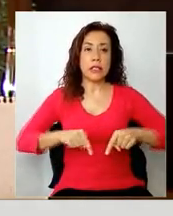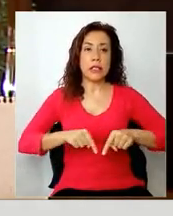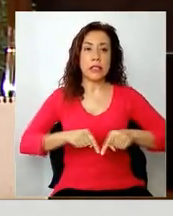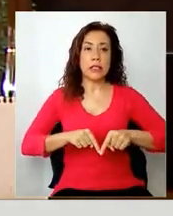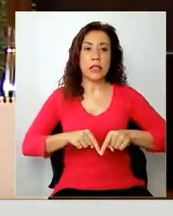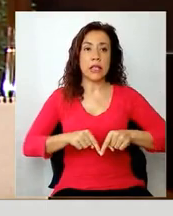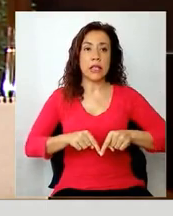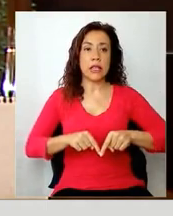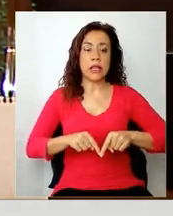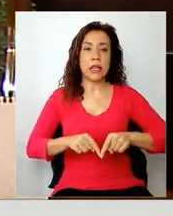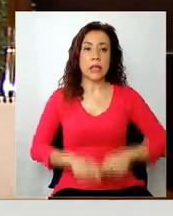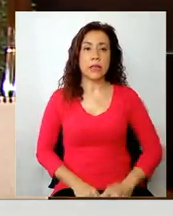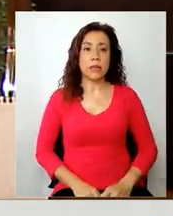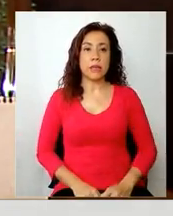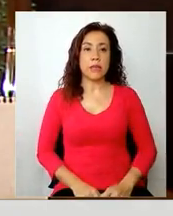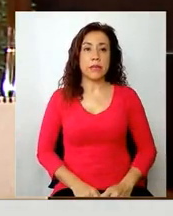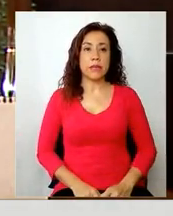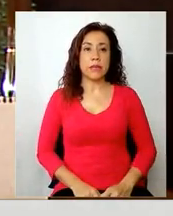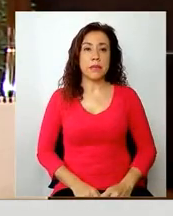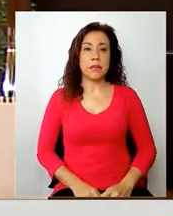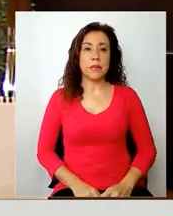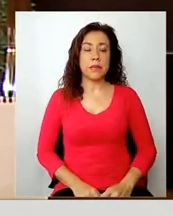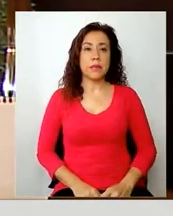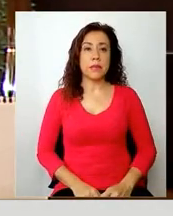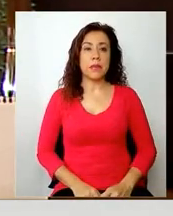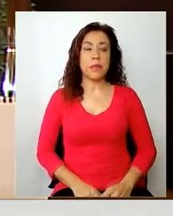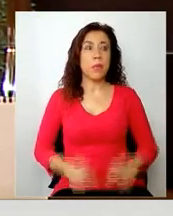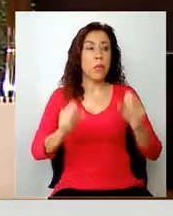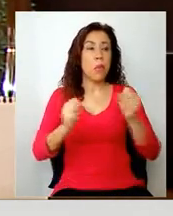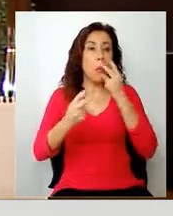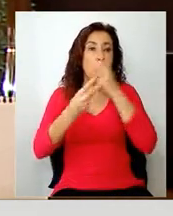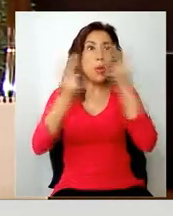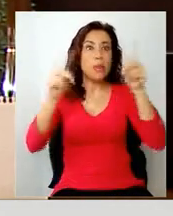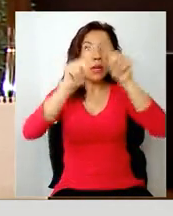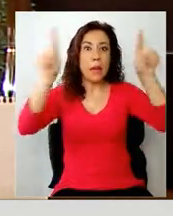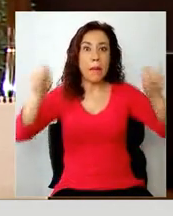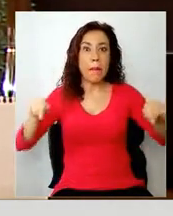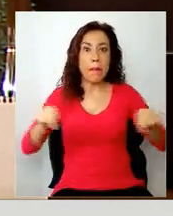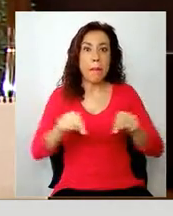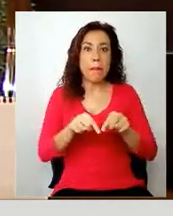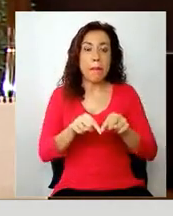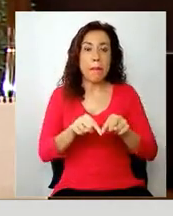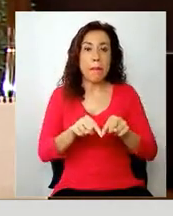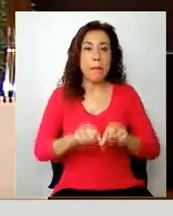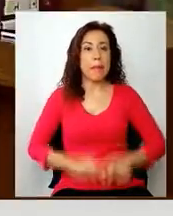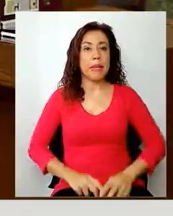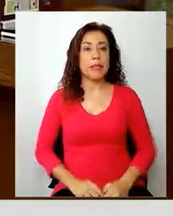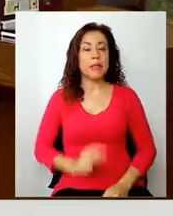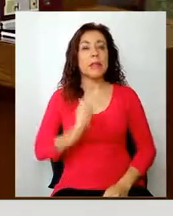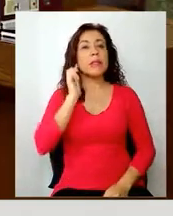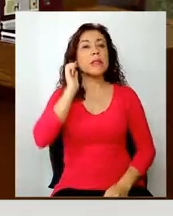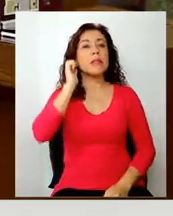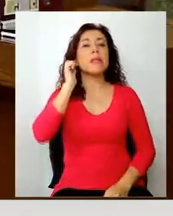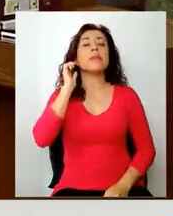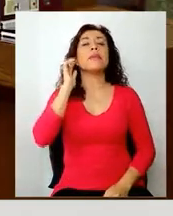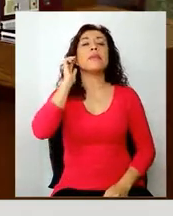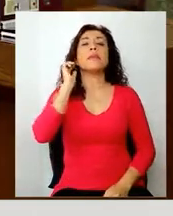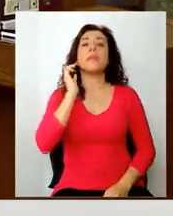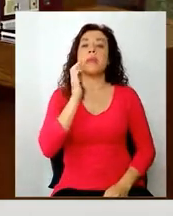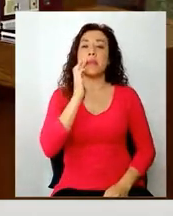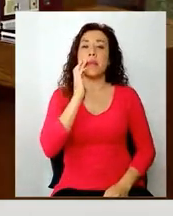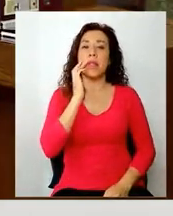está lo podemos mostrar en pantalla un segundo y lo sometemos a votación